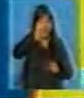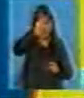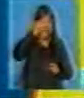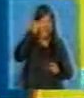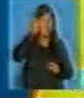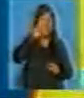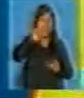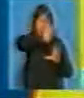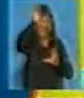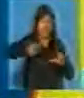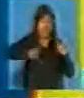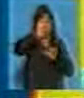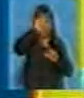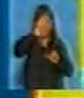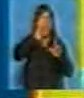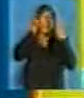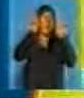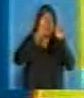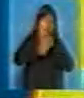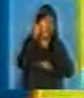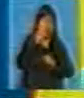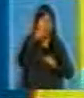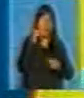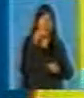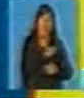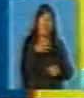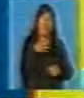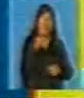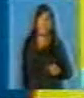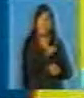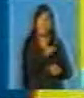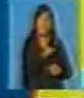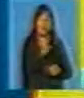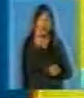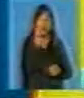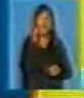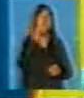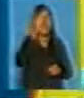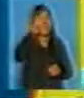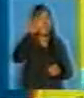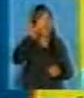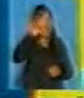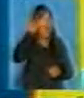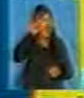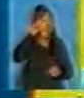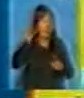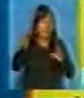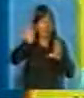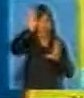llegado las urnas correspondientes a eso. De todas maneras, mañana a las 18 recién